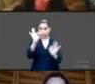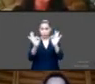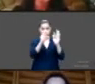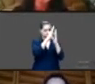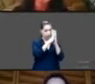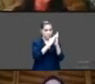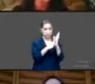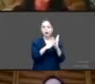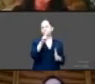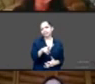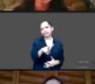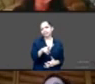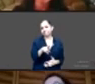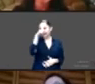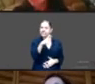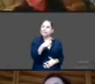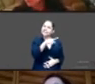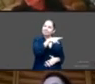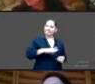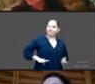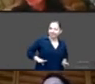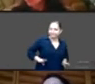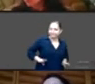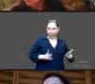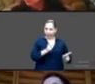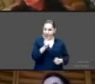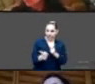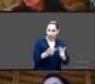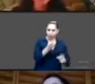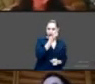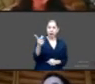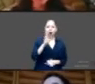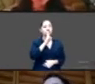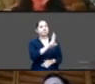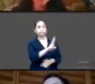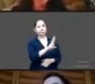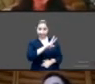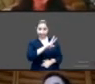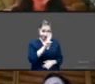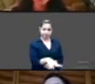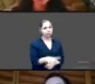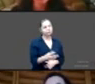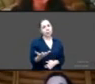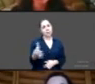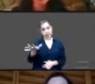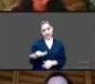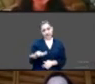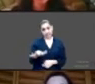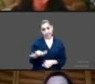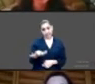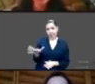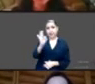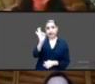responder este tipo de preguntas, pero tenemos casi un 10% de mujeres que sufrieron abuso durante la infancia.